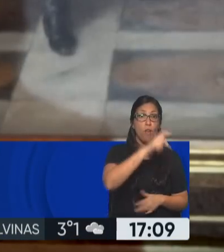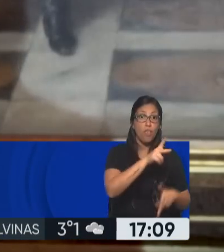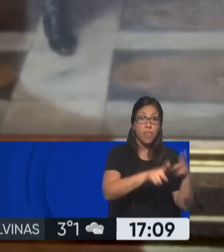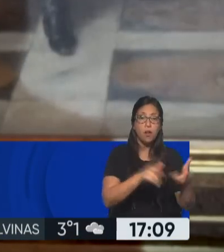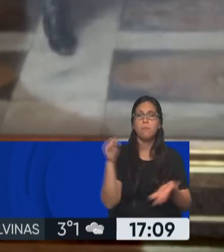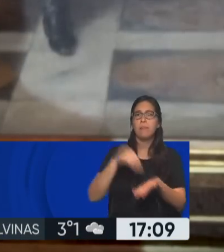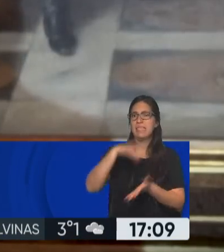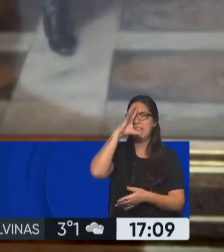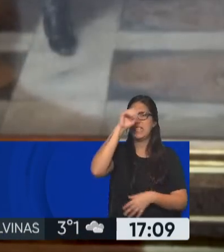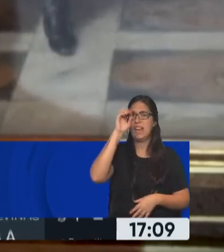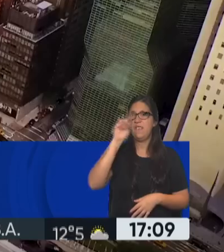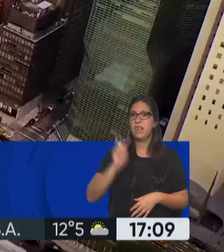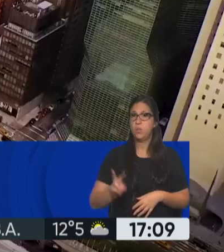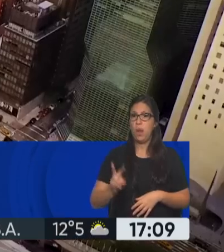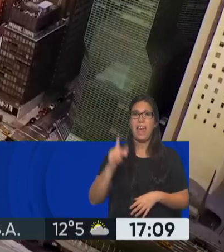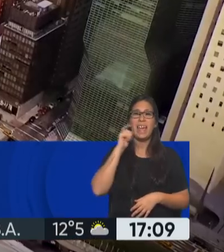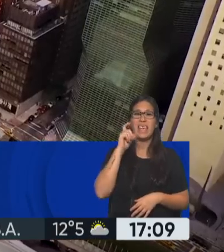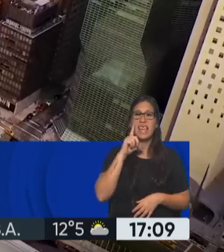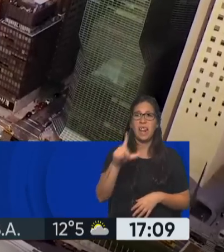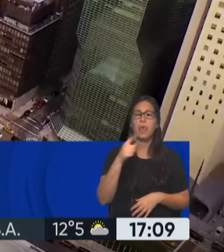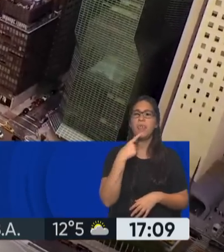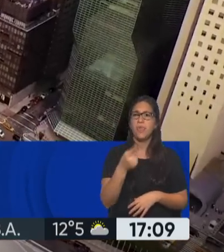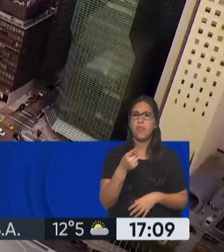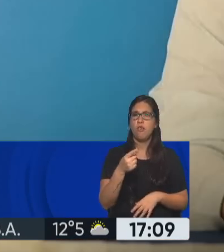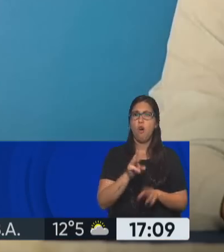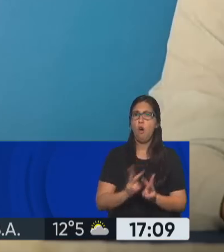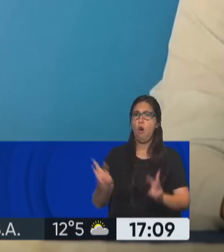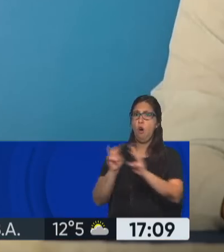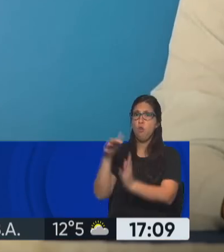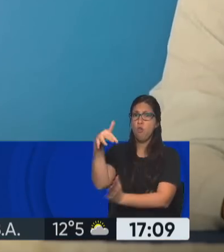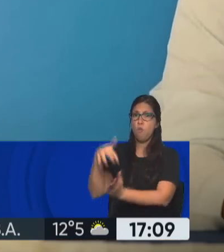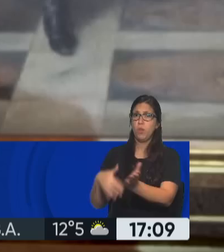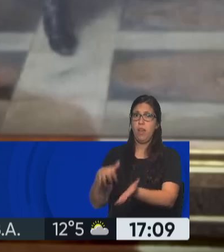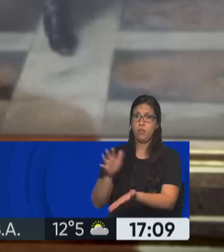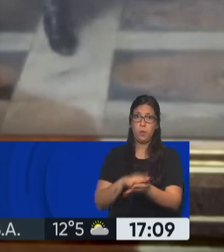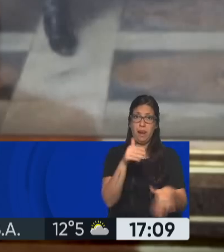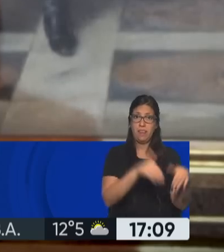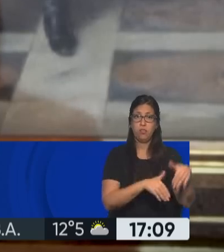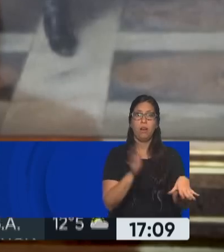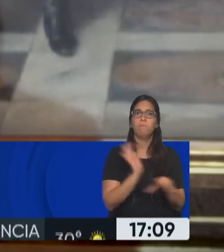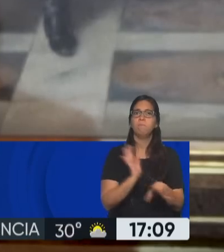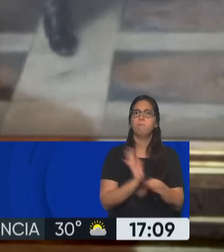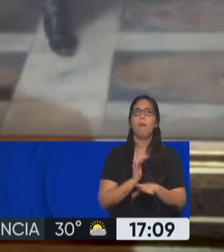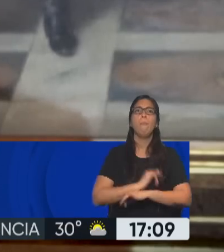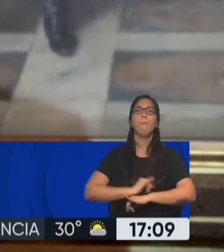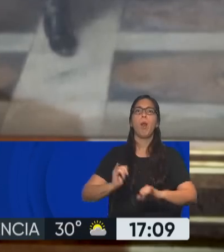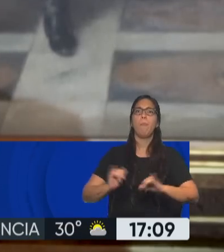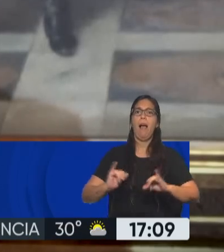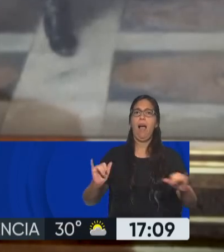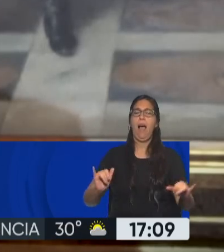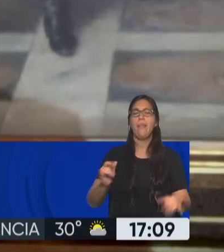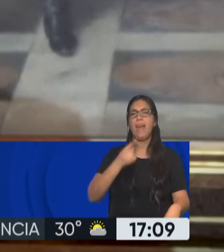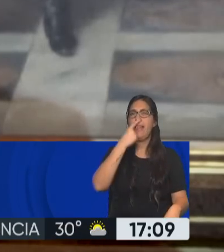canciller venezolano, Iván Gil, afirmando que el comunicado de Naciones Unidas sobre las elecciones es un acto de propaganda que sirve a los